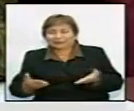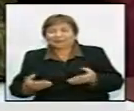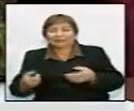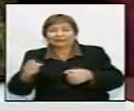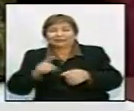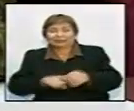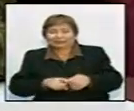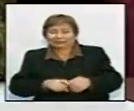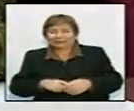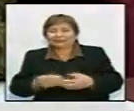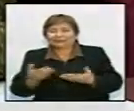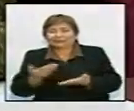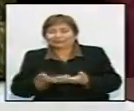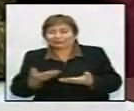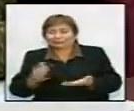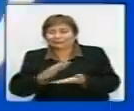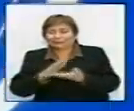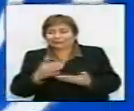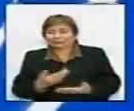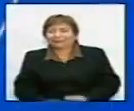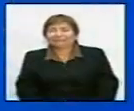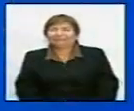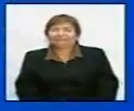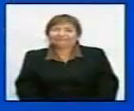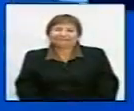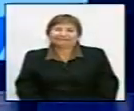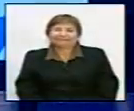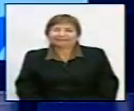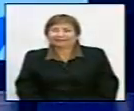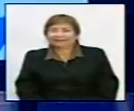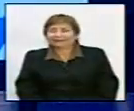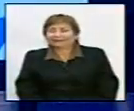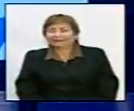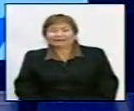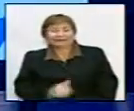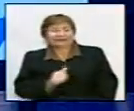integral de residuos sólidos. En otras noticias.